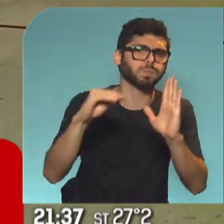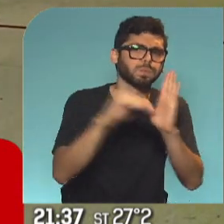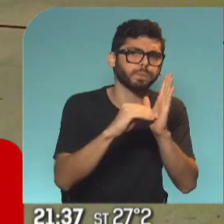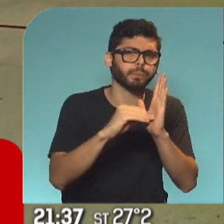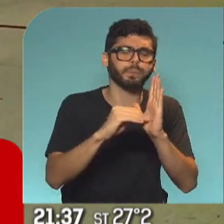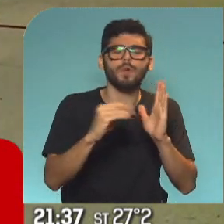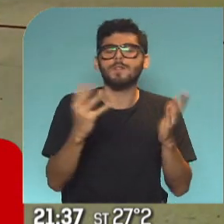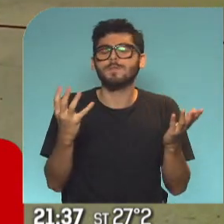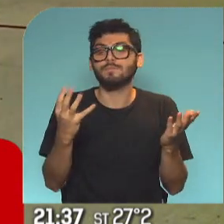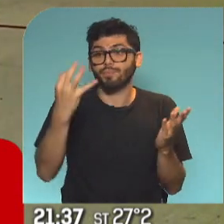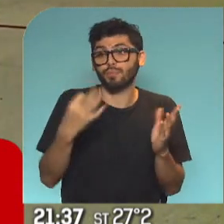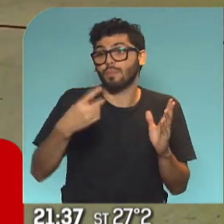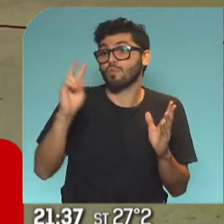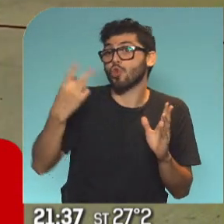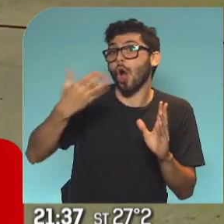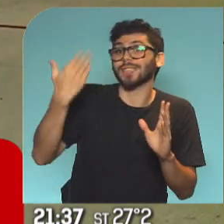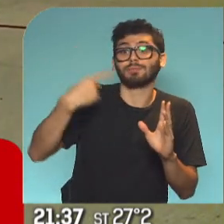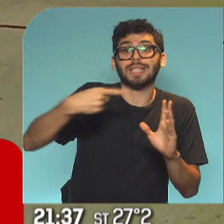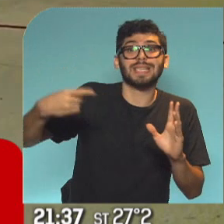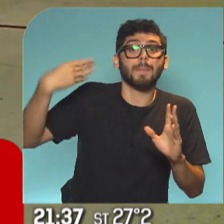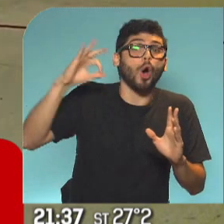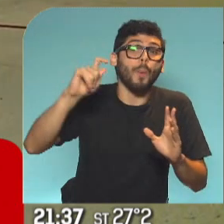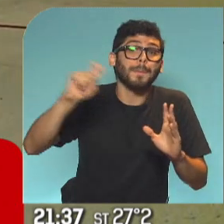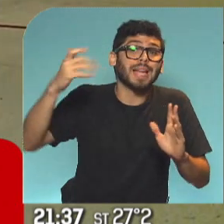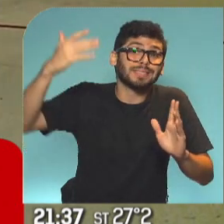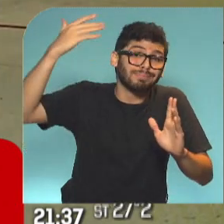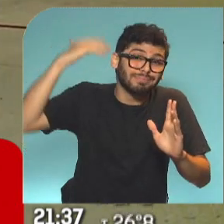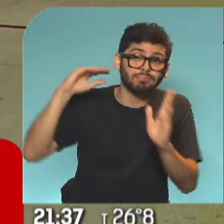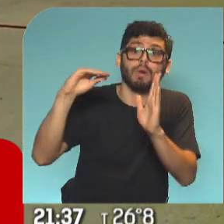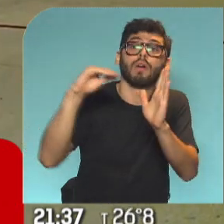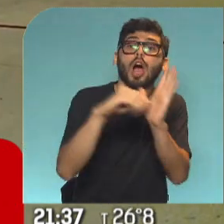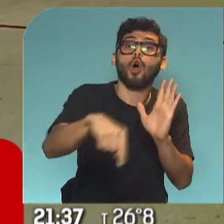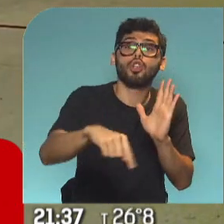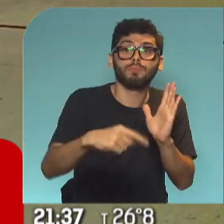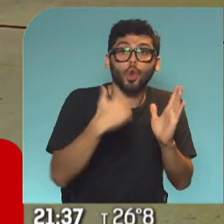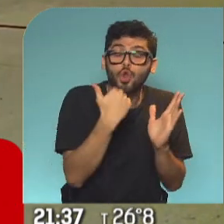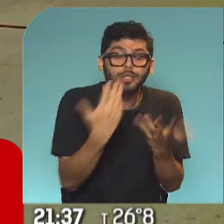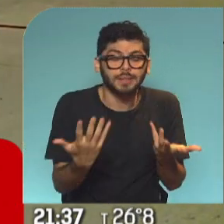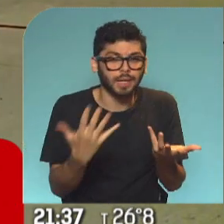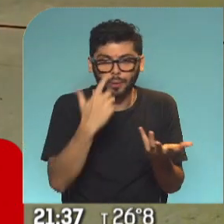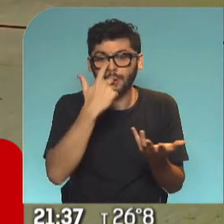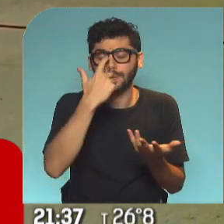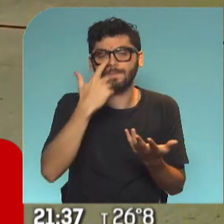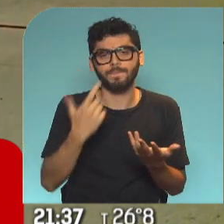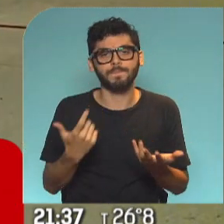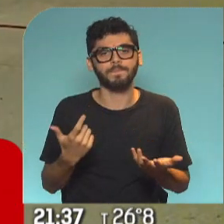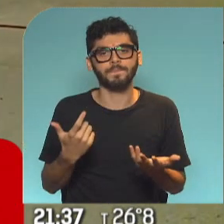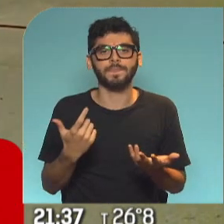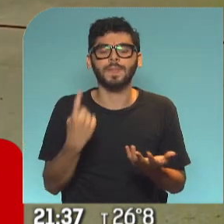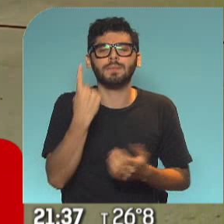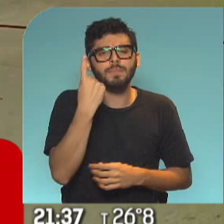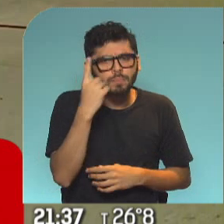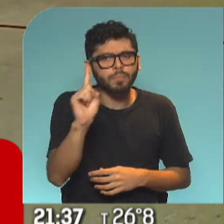Pero sucedidas hace semanas o hasta hace meses, ¿no? Pero es cierto además que tiene que